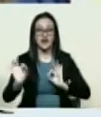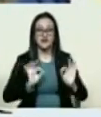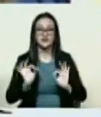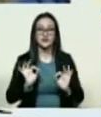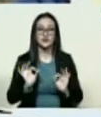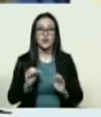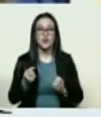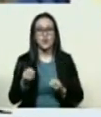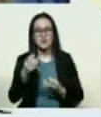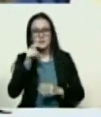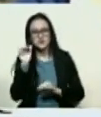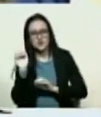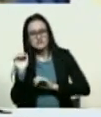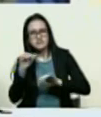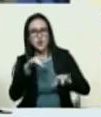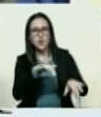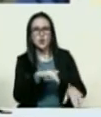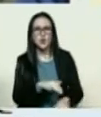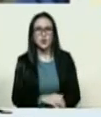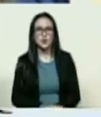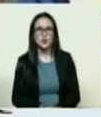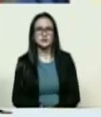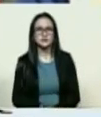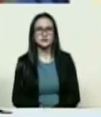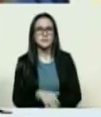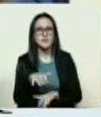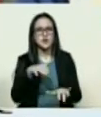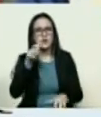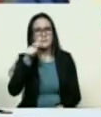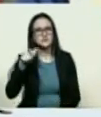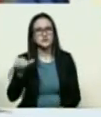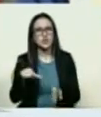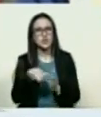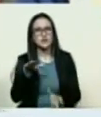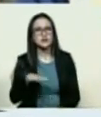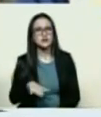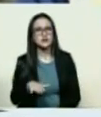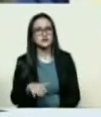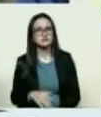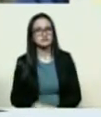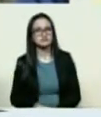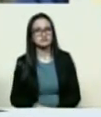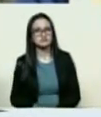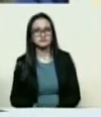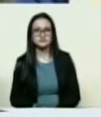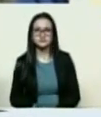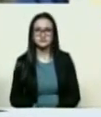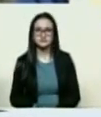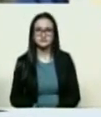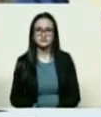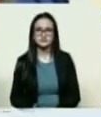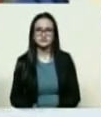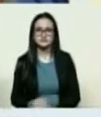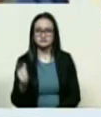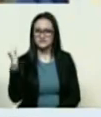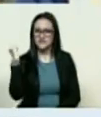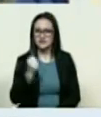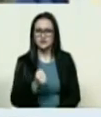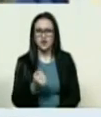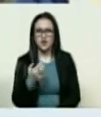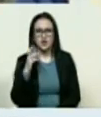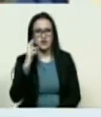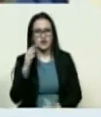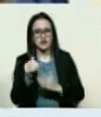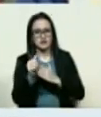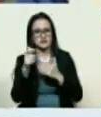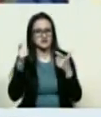cayó encima? ¿Dónde terminó la mayoría de esa gente? Traidores, ¿eh? Traicionaron, nunca reconocieron el